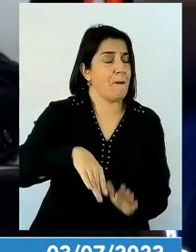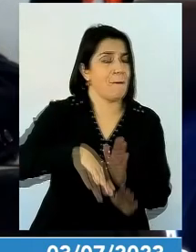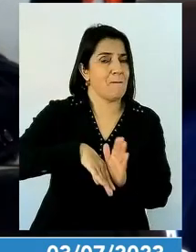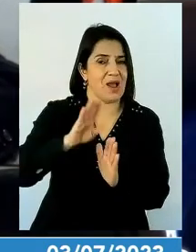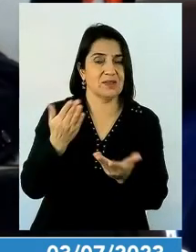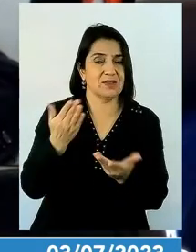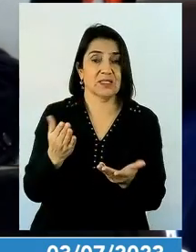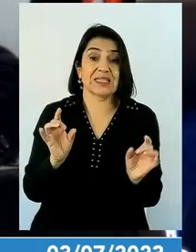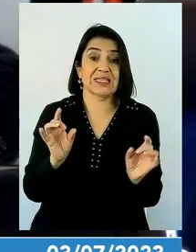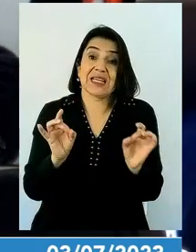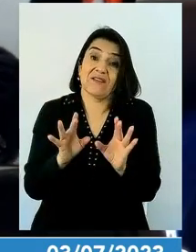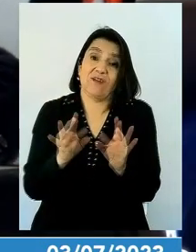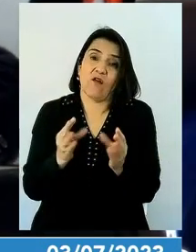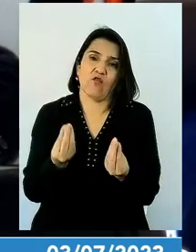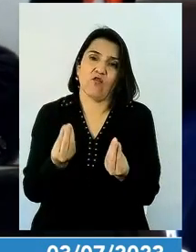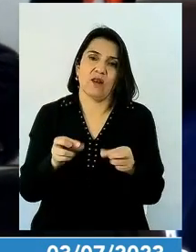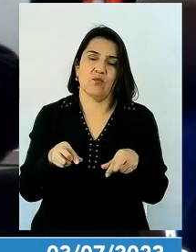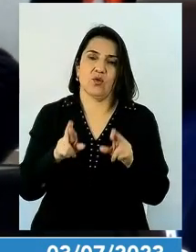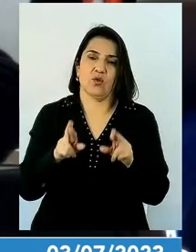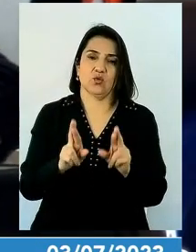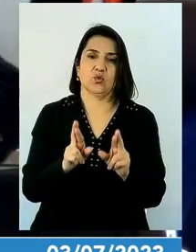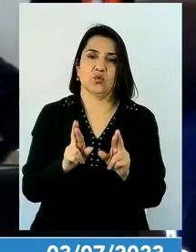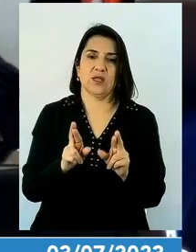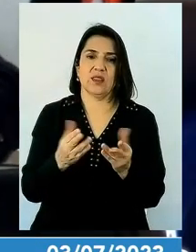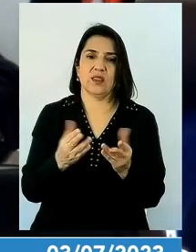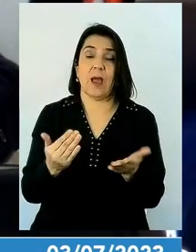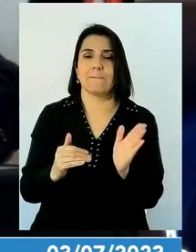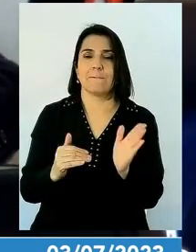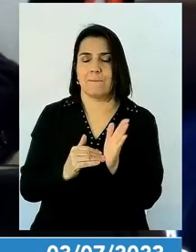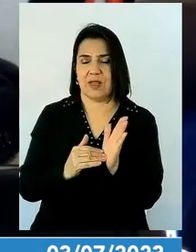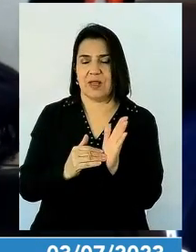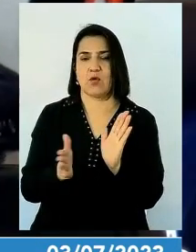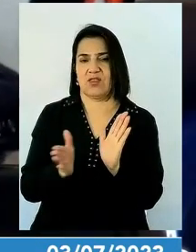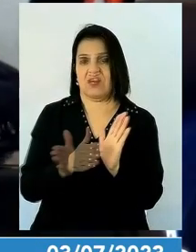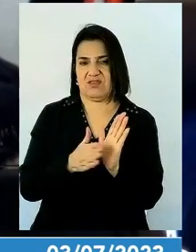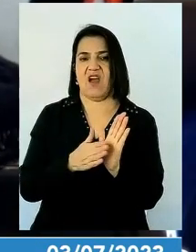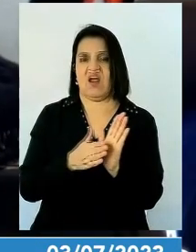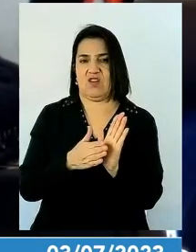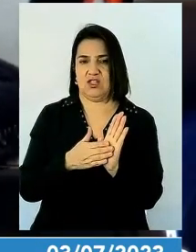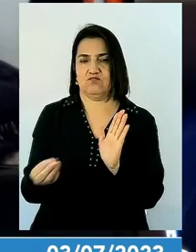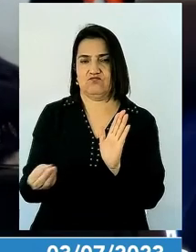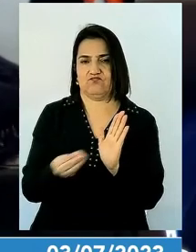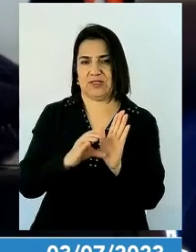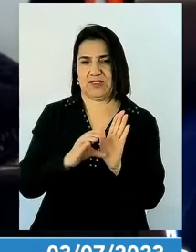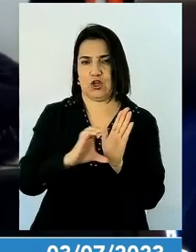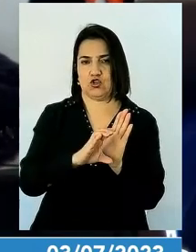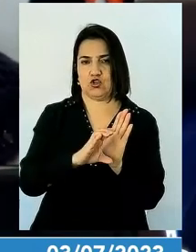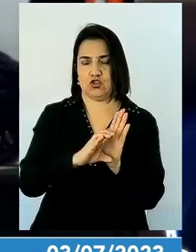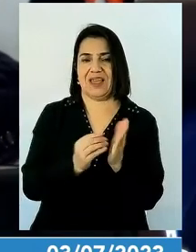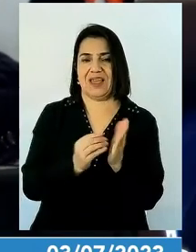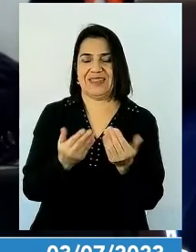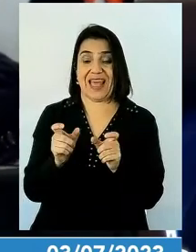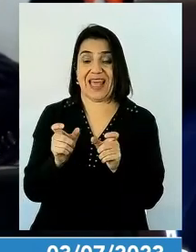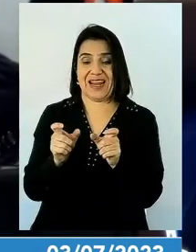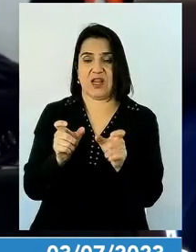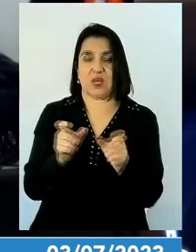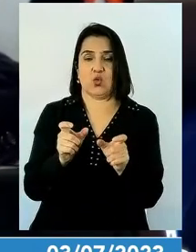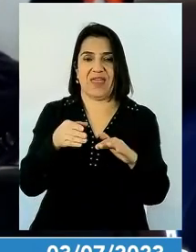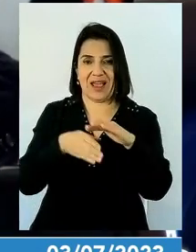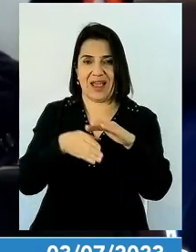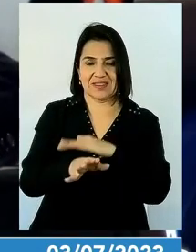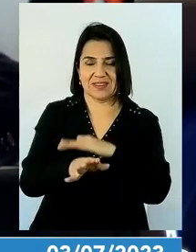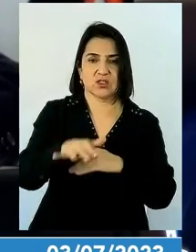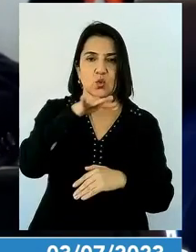oportunidad de al menos dejar establecido la necesidad de regular el acceso al uso del agua de mar. Eso